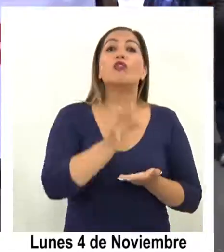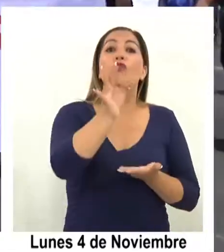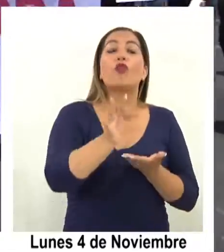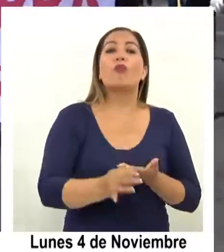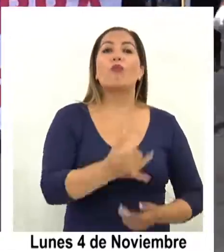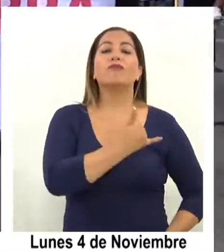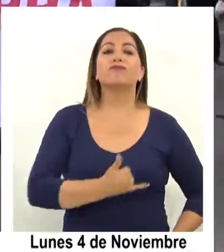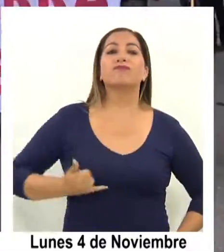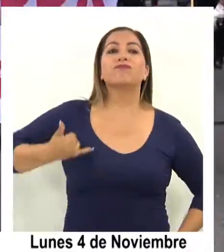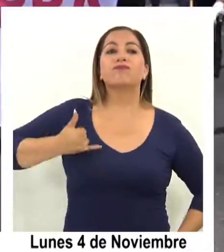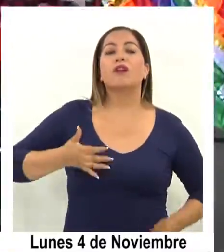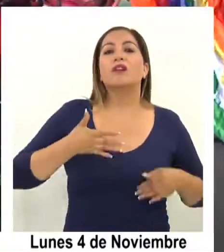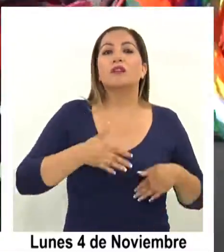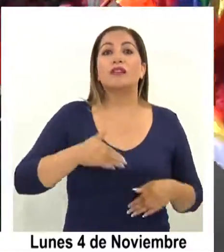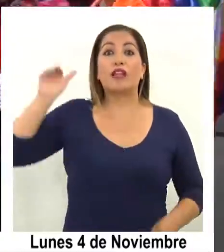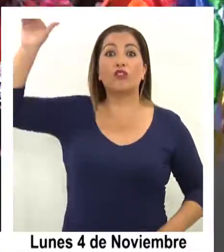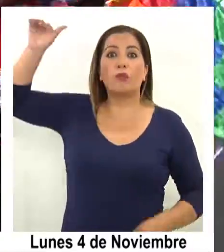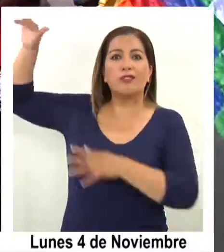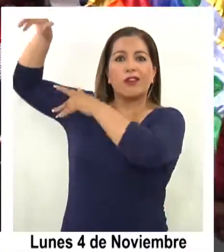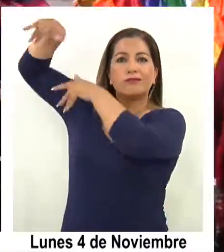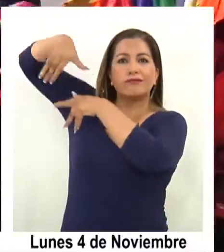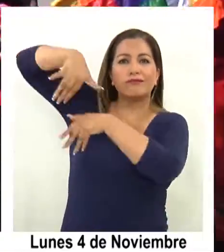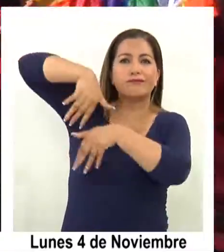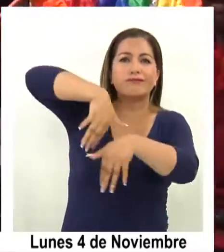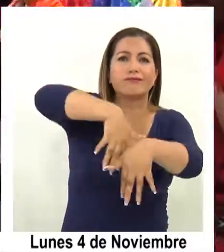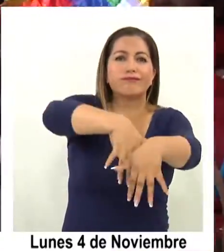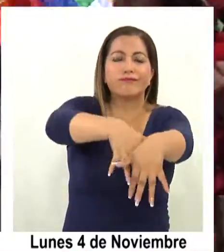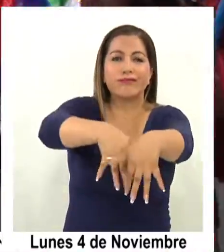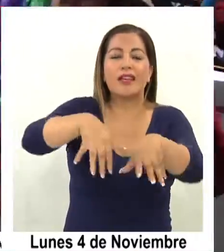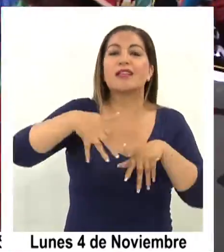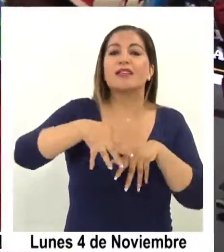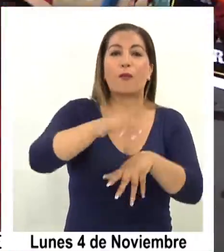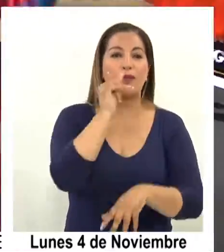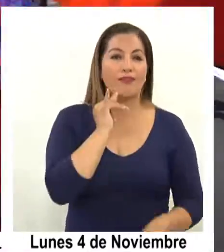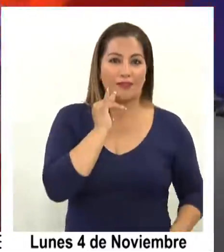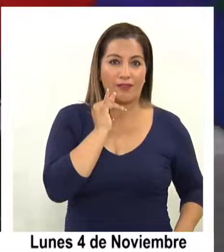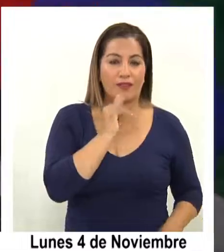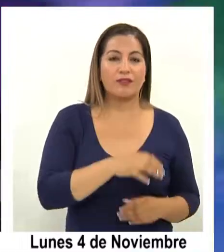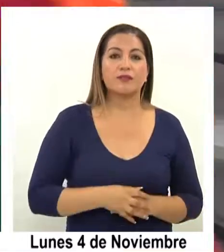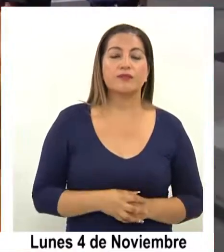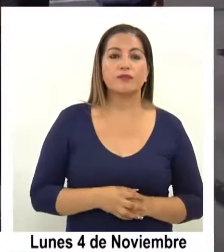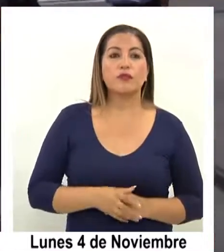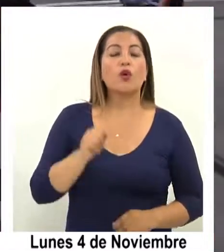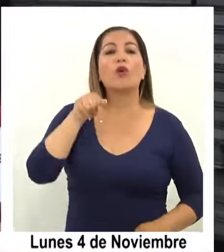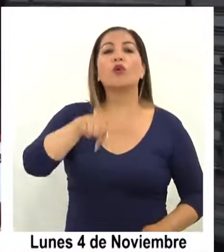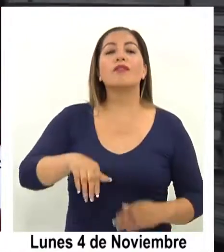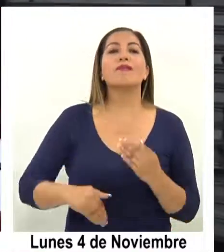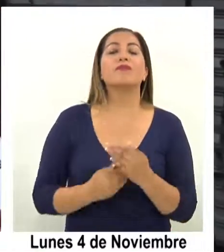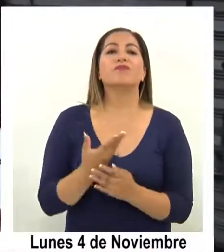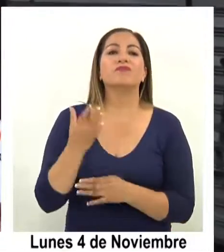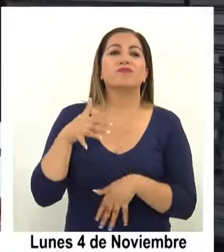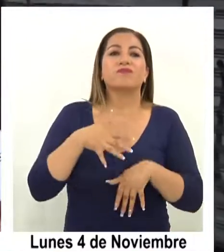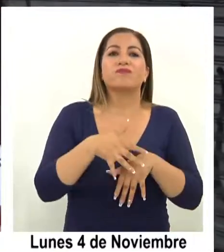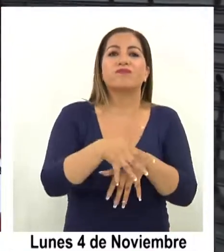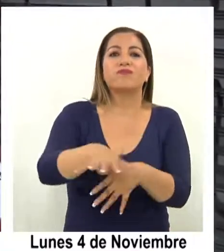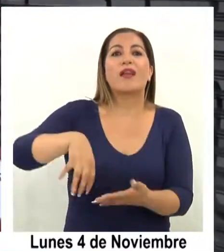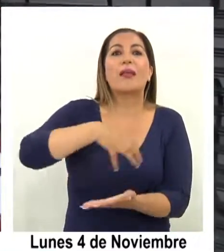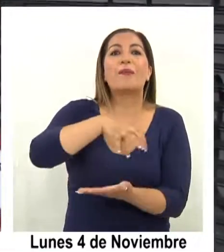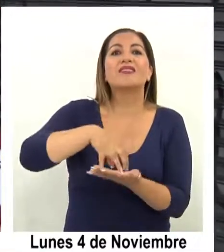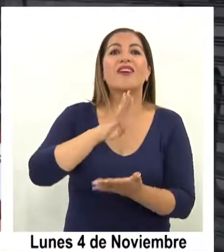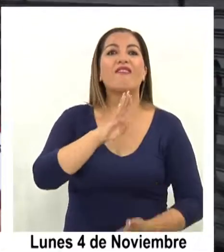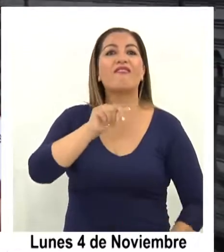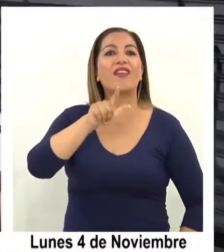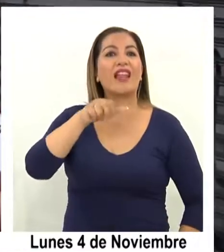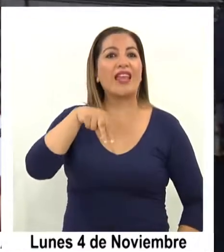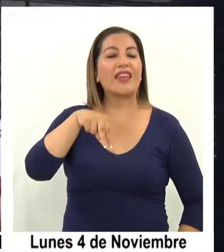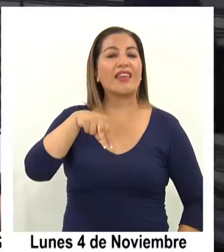originarios marcharon desde Altospicio y se sumaron a la marcha en Iquique. Hoy día nos convocamos en la Plaza Belén